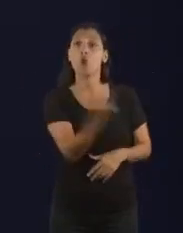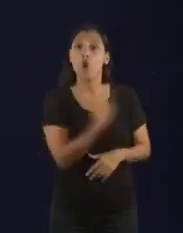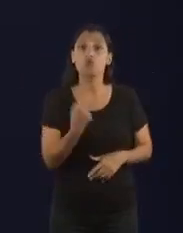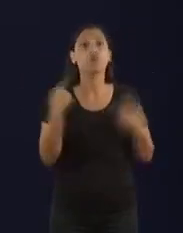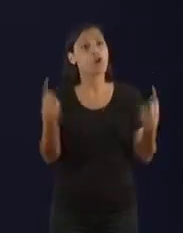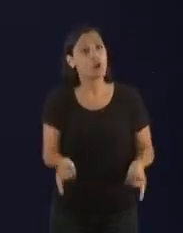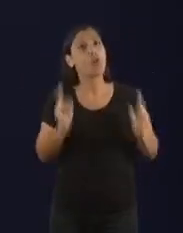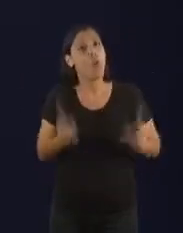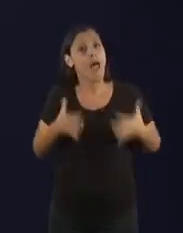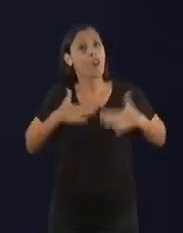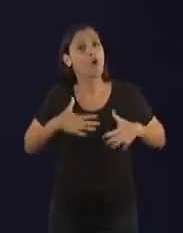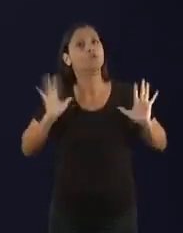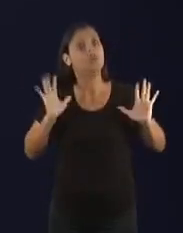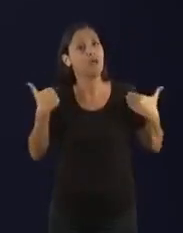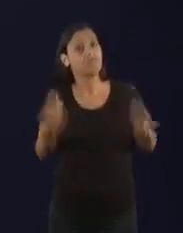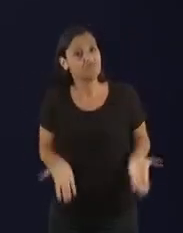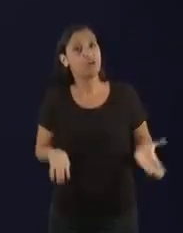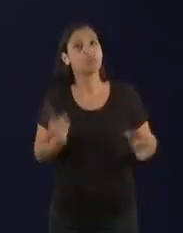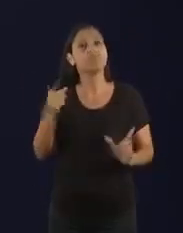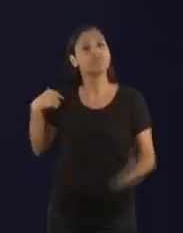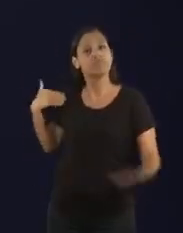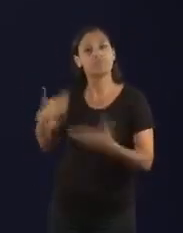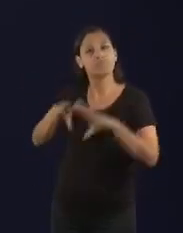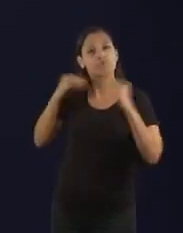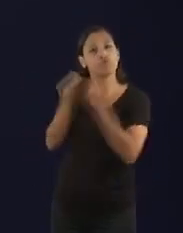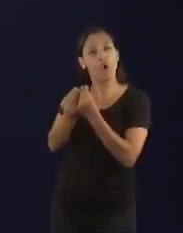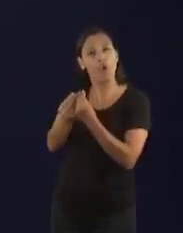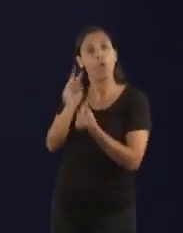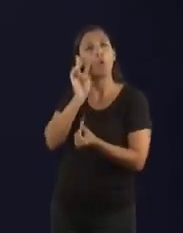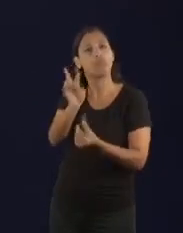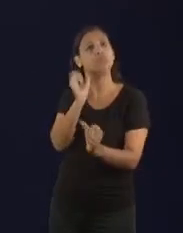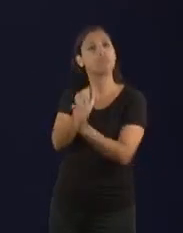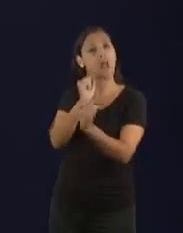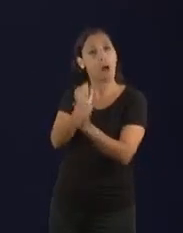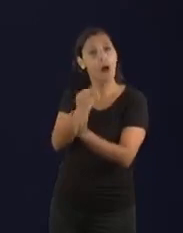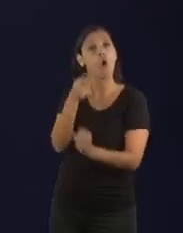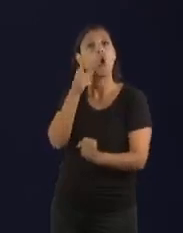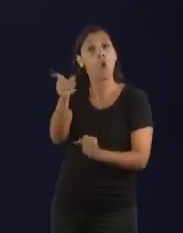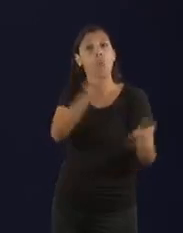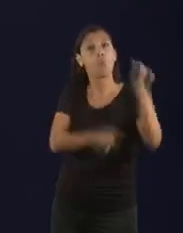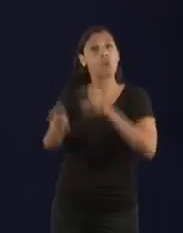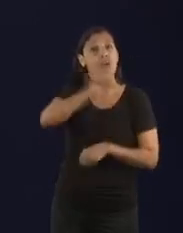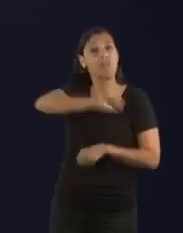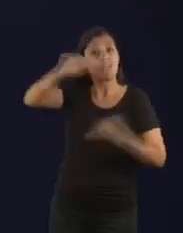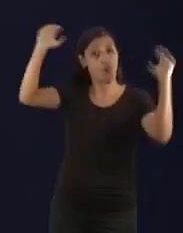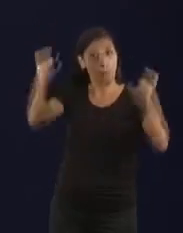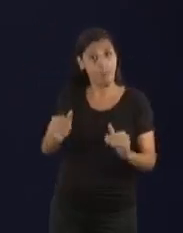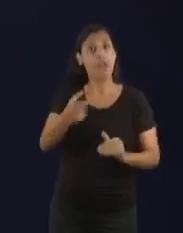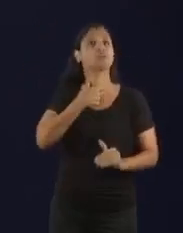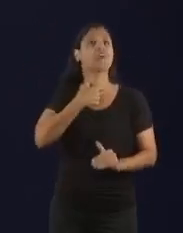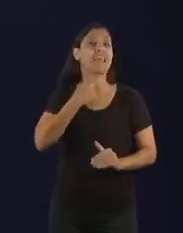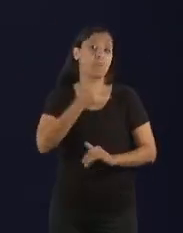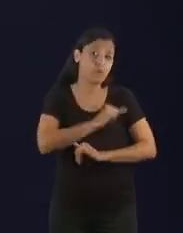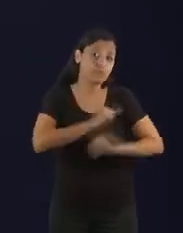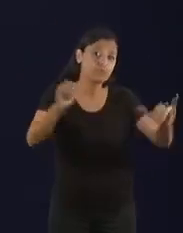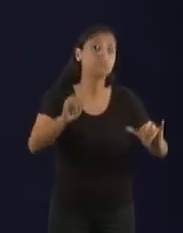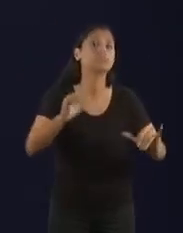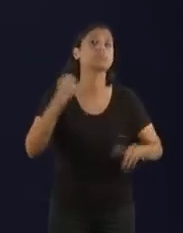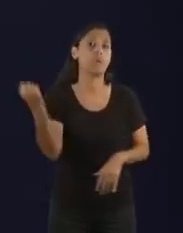satisfechos con el trabajo realizado hasta aquí para o en nuestra lucha contra la inflación queremos destacar